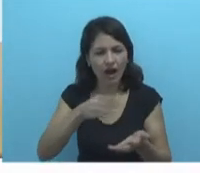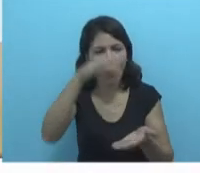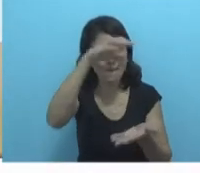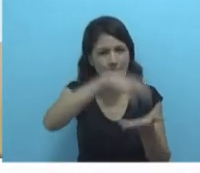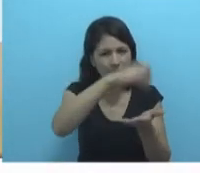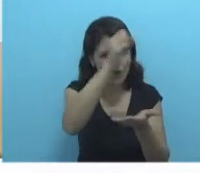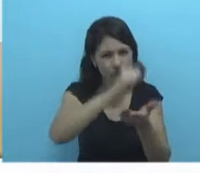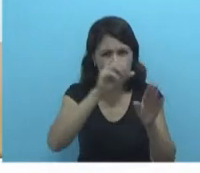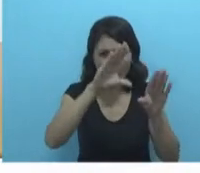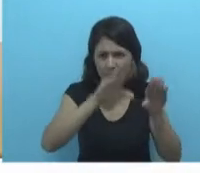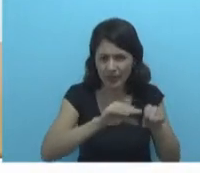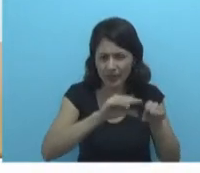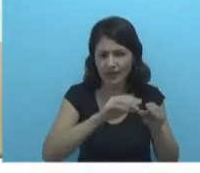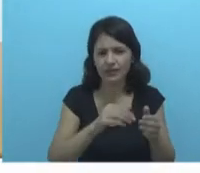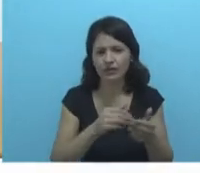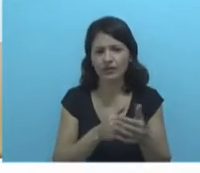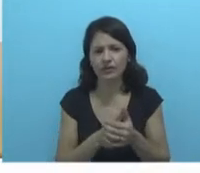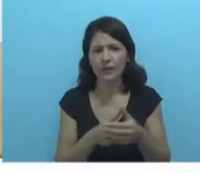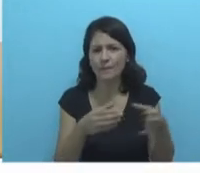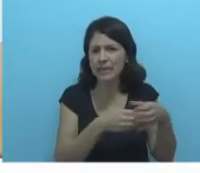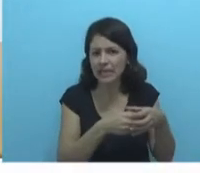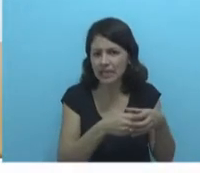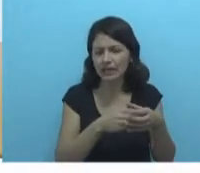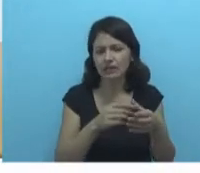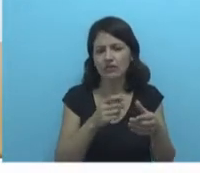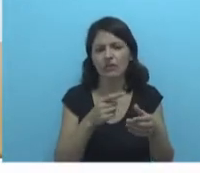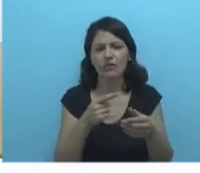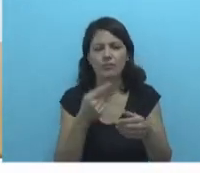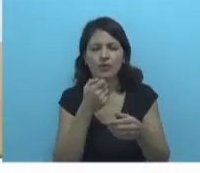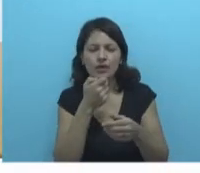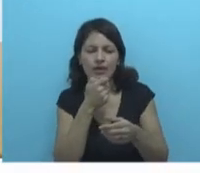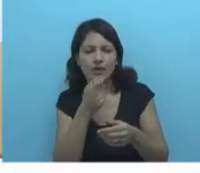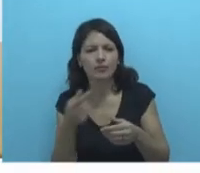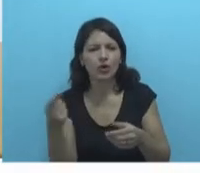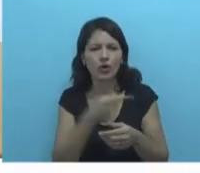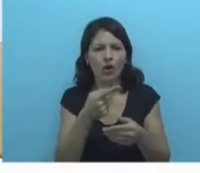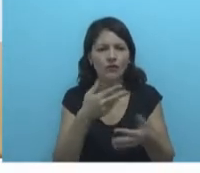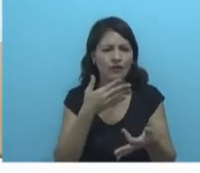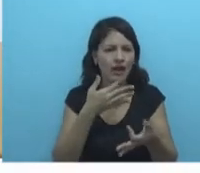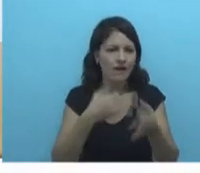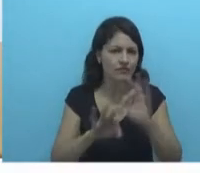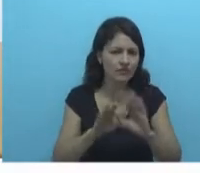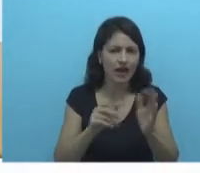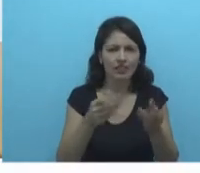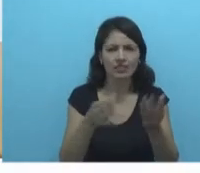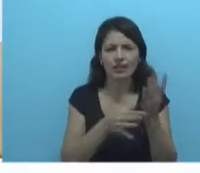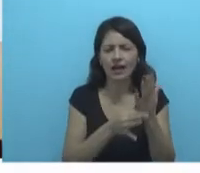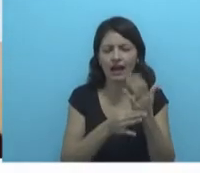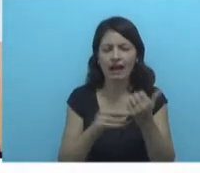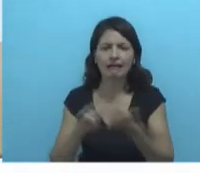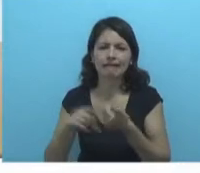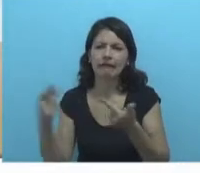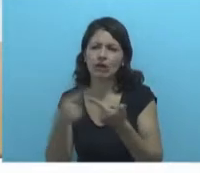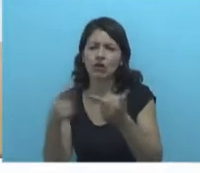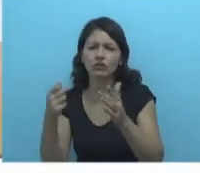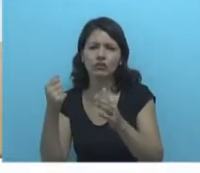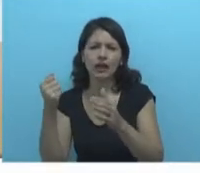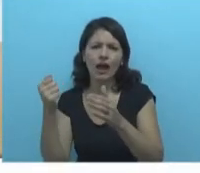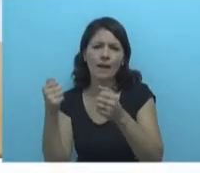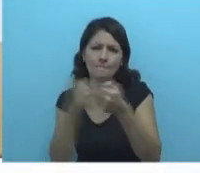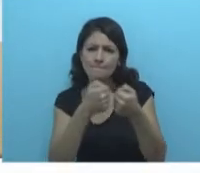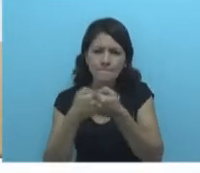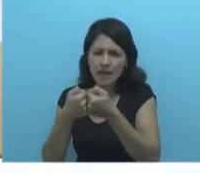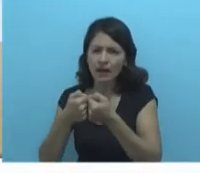mucho costo. A desalentar la cadena de la carne, a incumplir los compromisos internacionales, aunque sea temporal